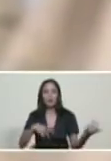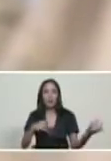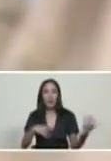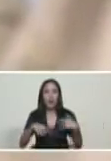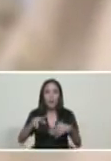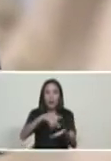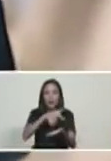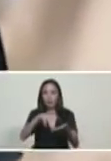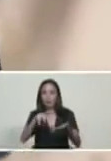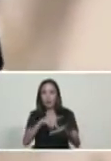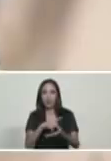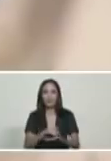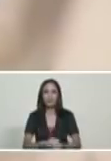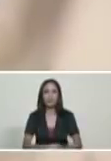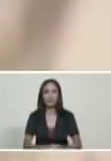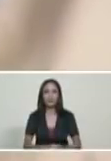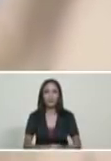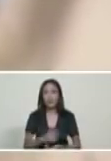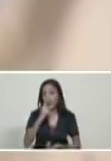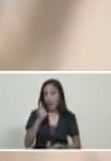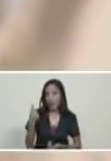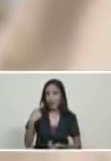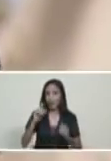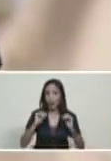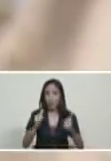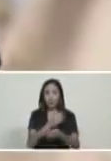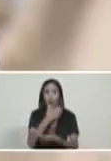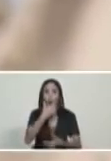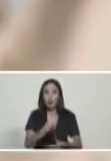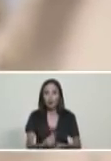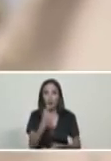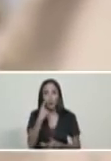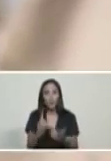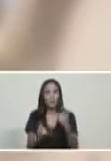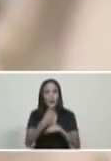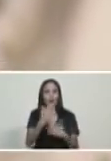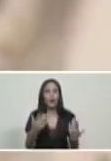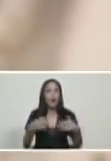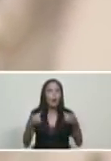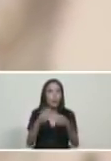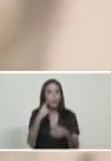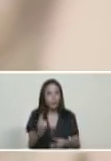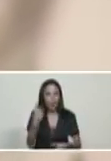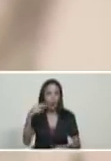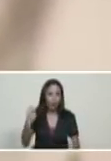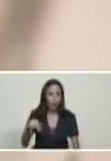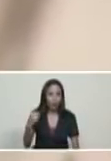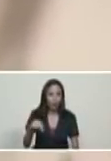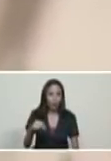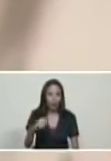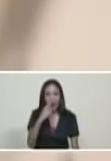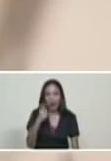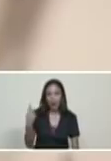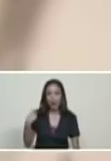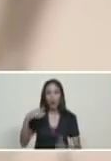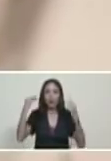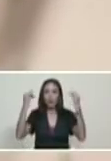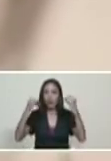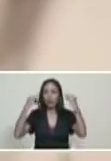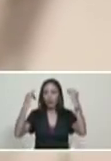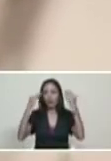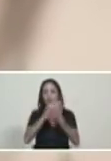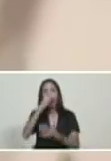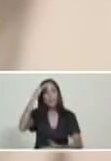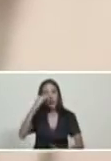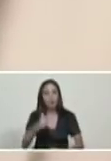pinchado. Ayer vi cómo arrancó las Navidades de la Fuerza Armada Nacional Bolivariana. ¡Qué buen concierto! Felicidades a la Fuerza Armada